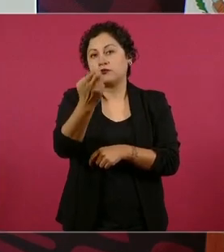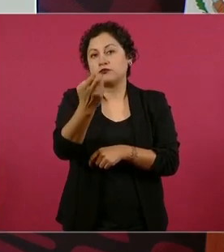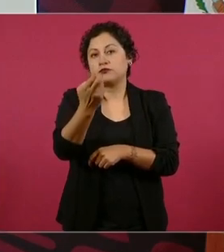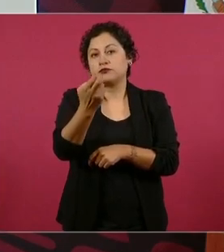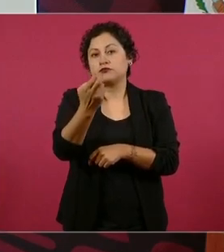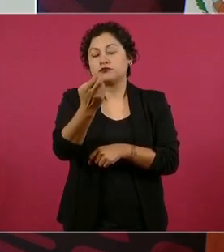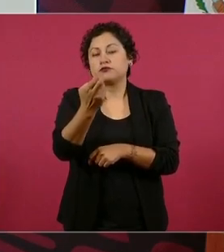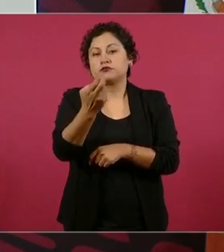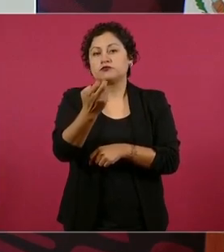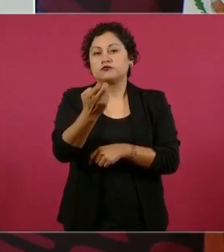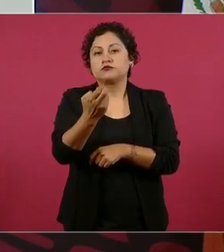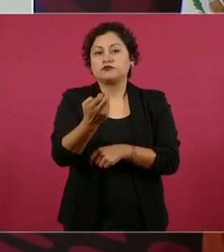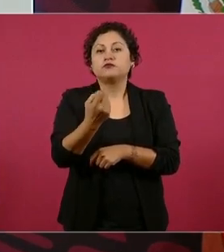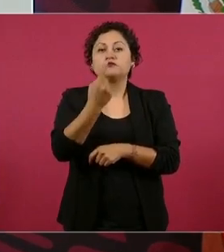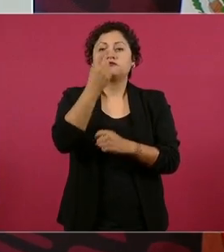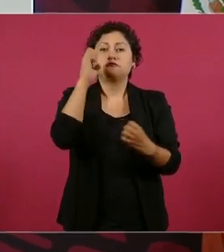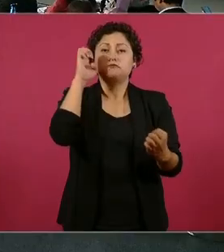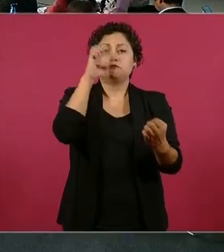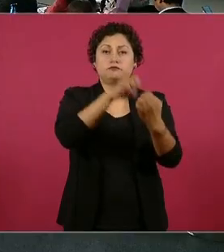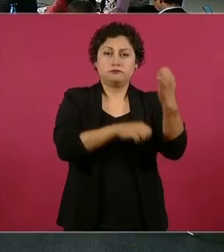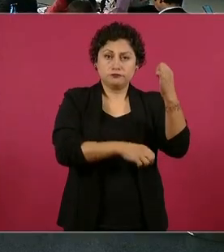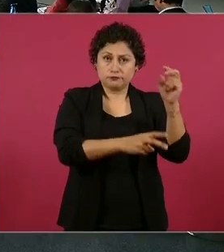en Coahuila,